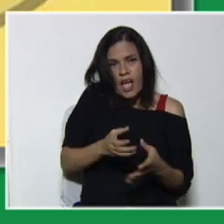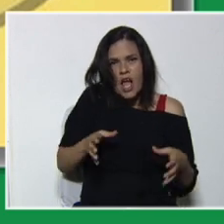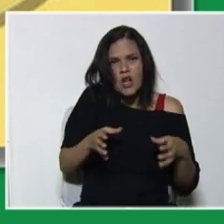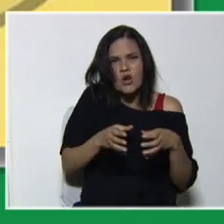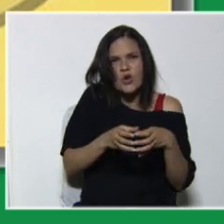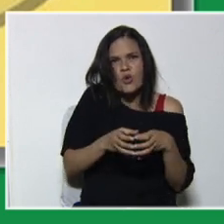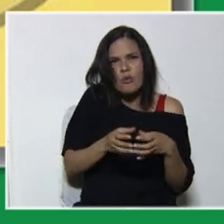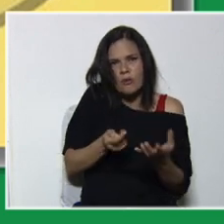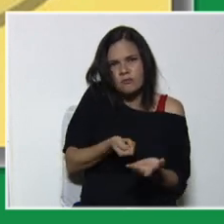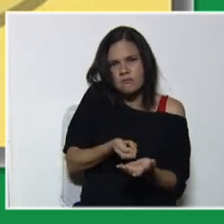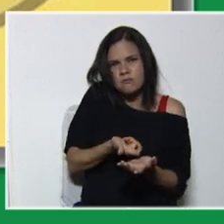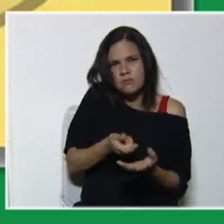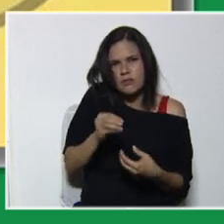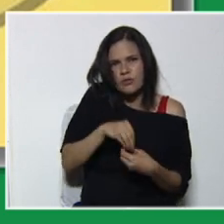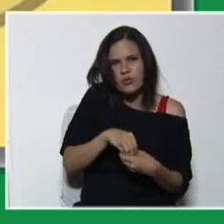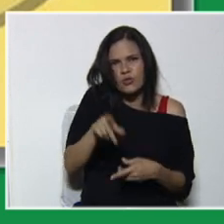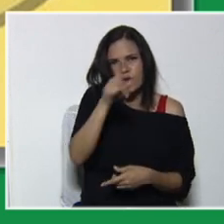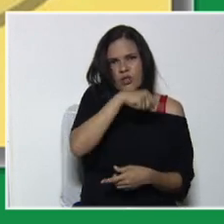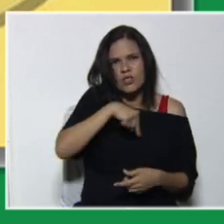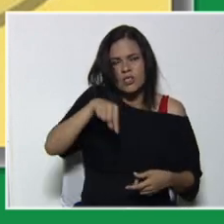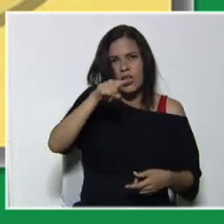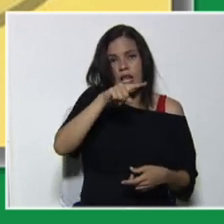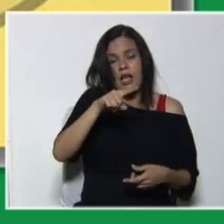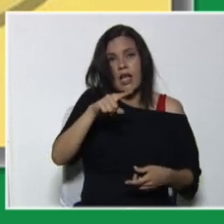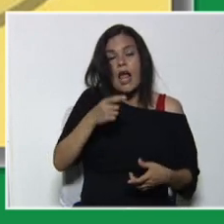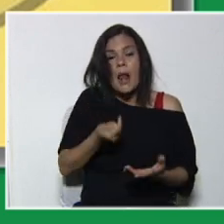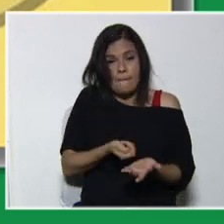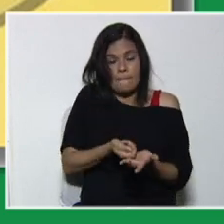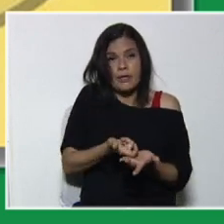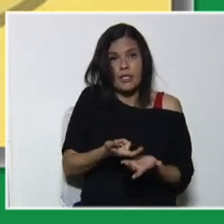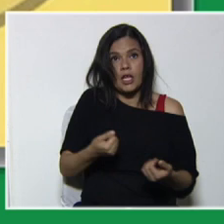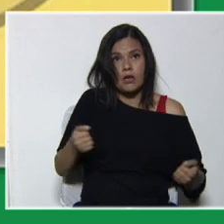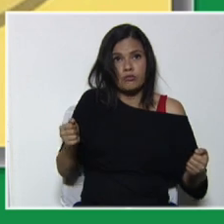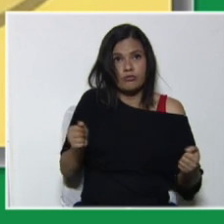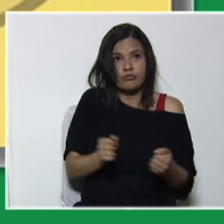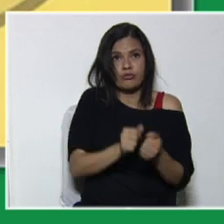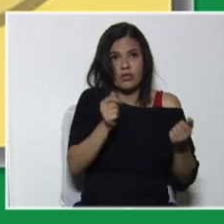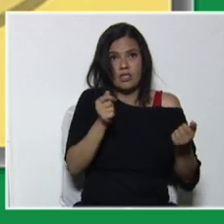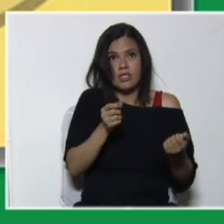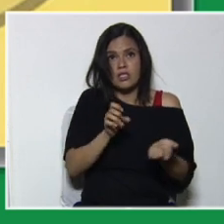el círculo. Las metras que al golpearlas